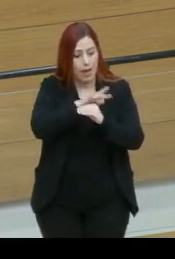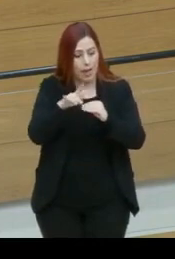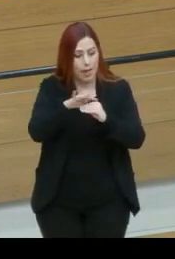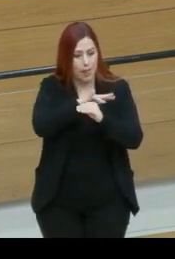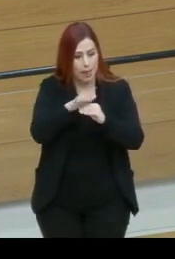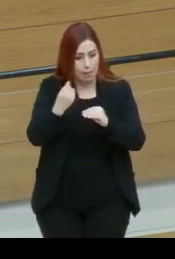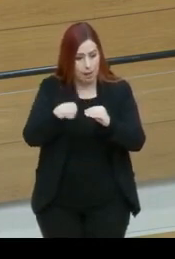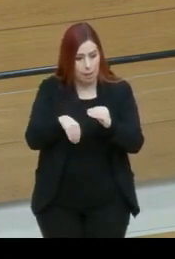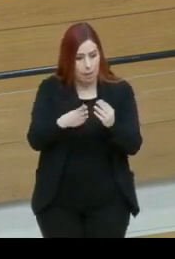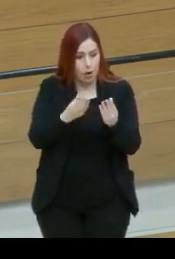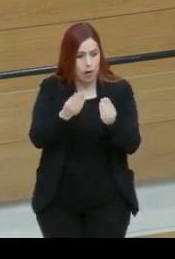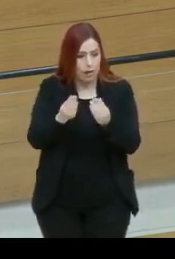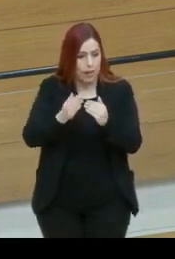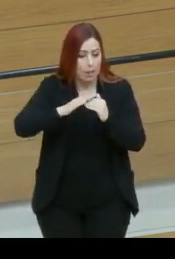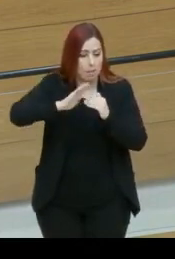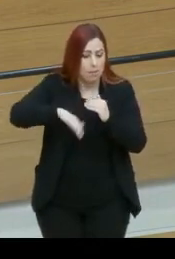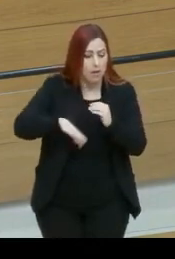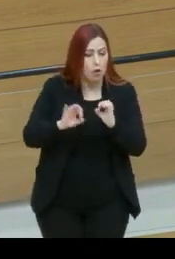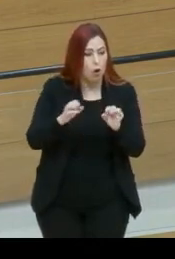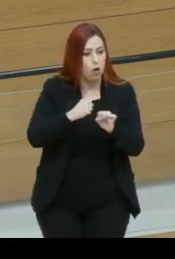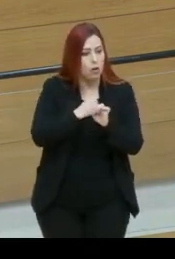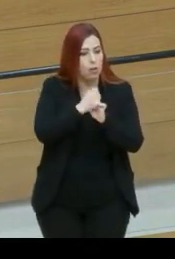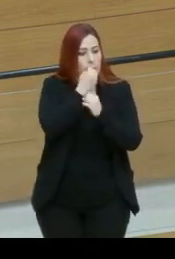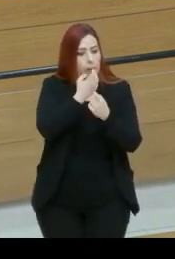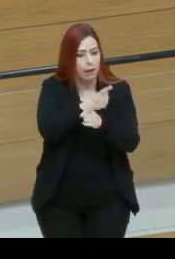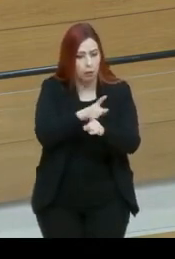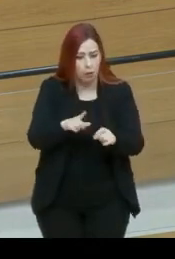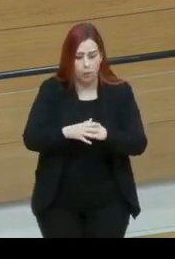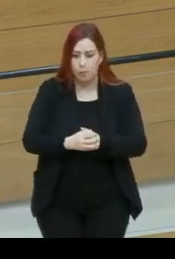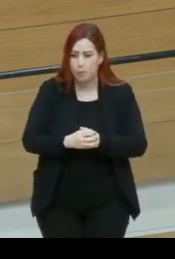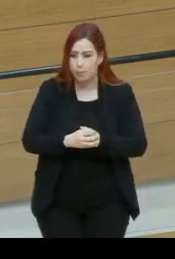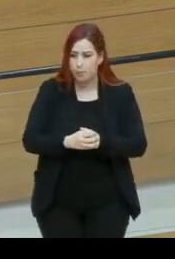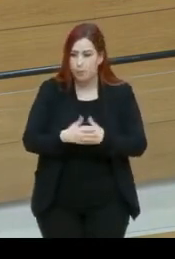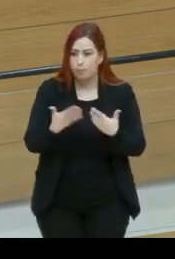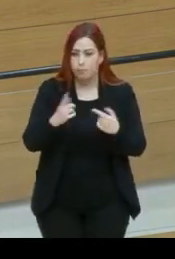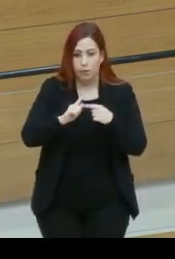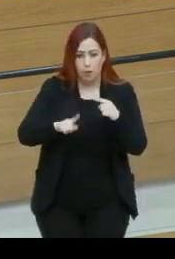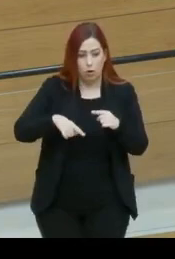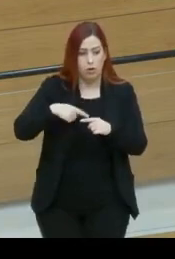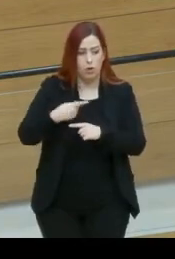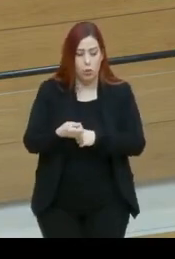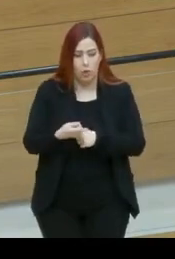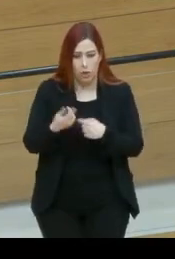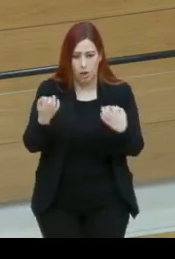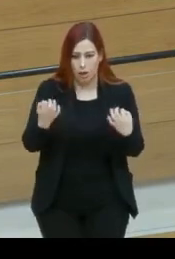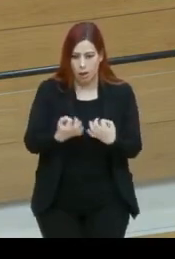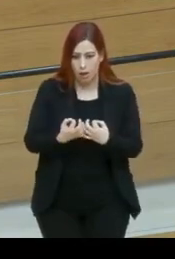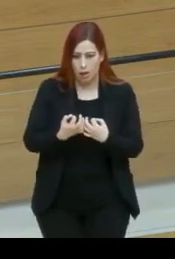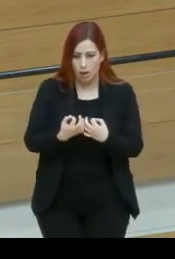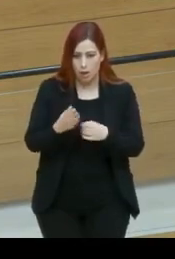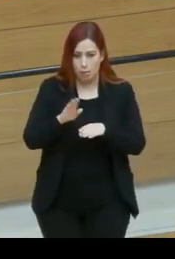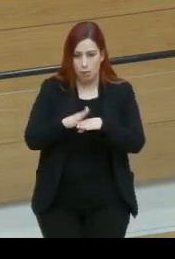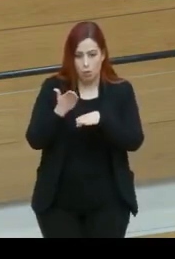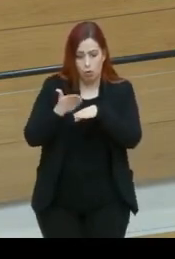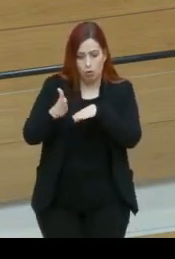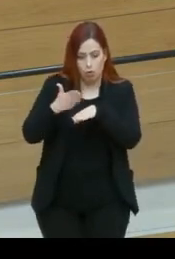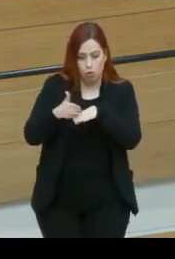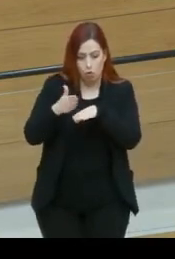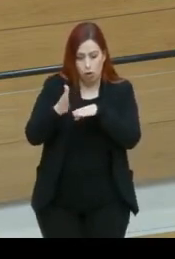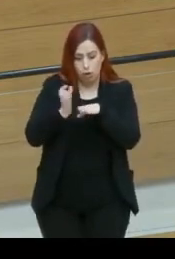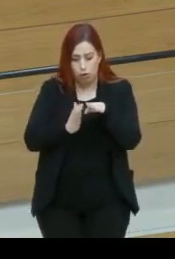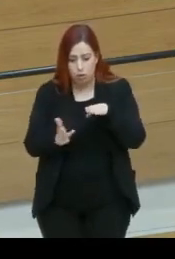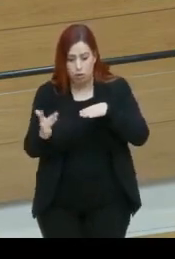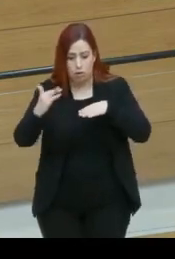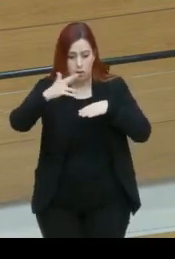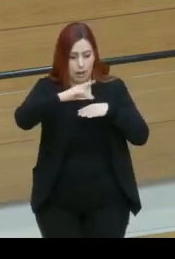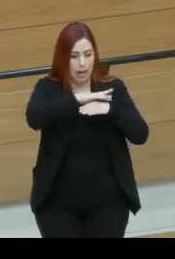menor cantidad o no trabajan adecuadamente. Lo que ocurre en este caso es que el sustrato llega de nuevo a la enzima,